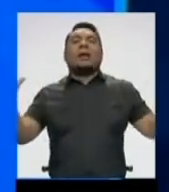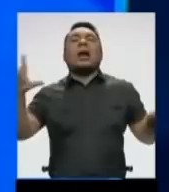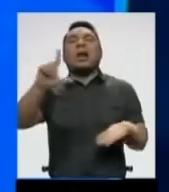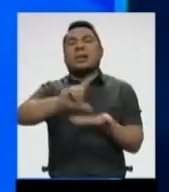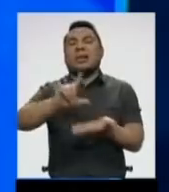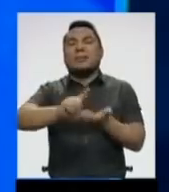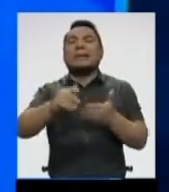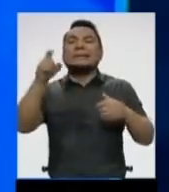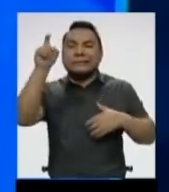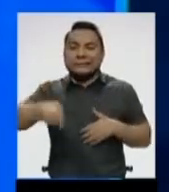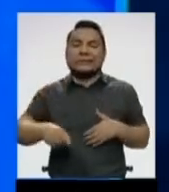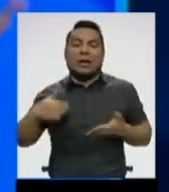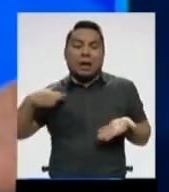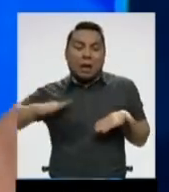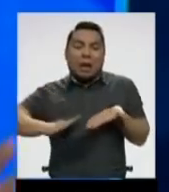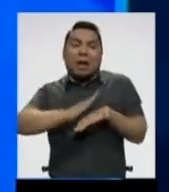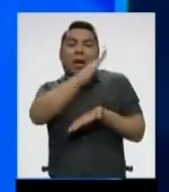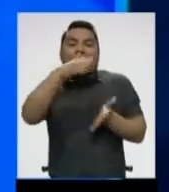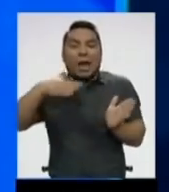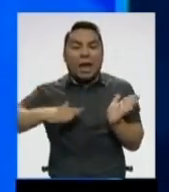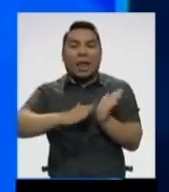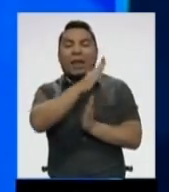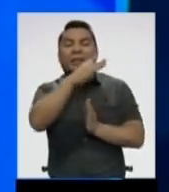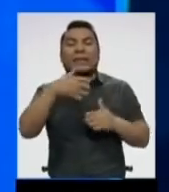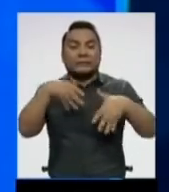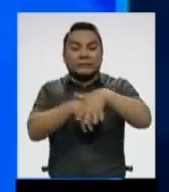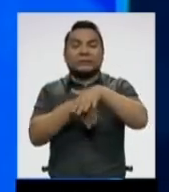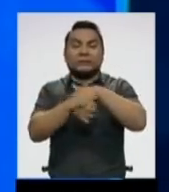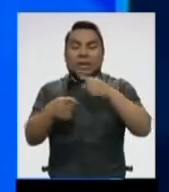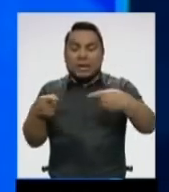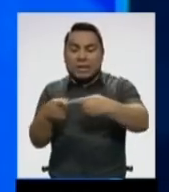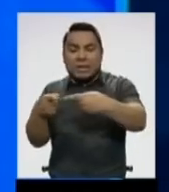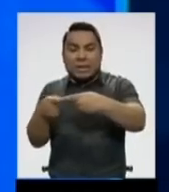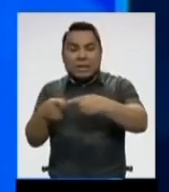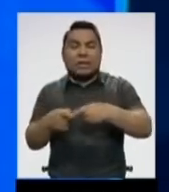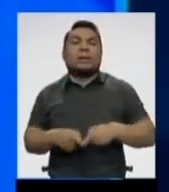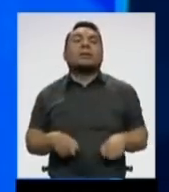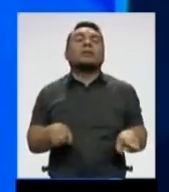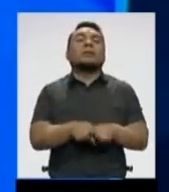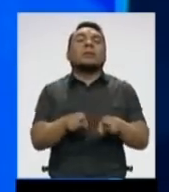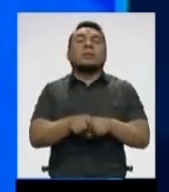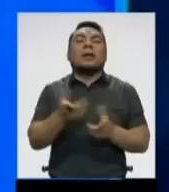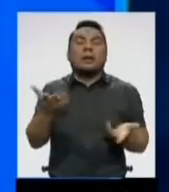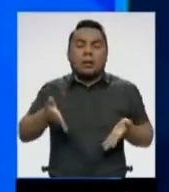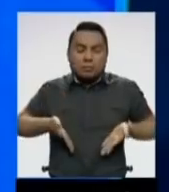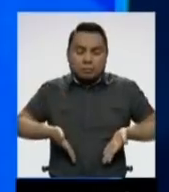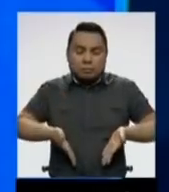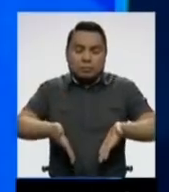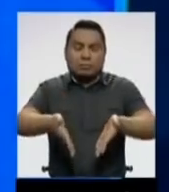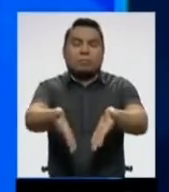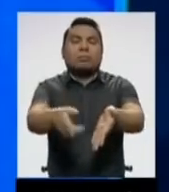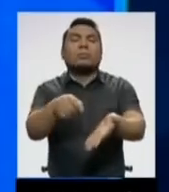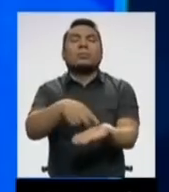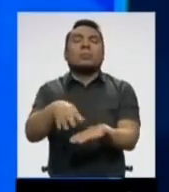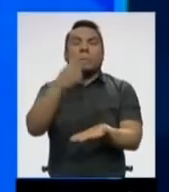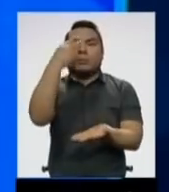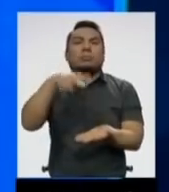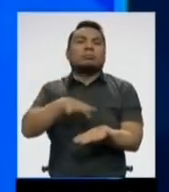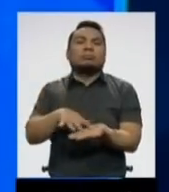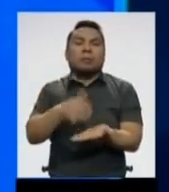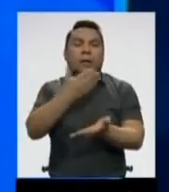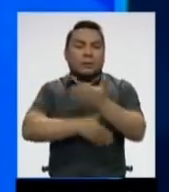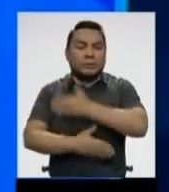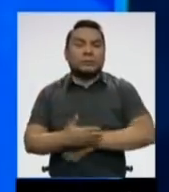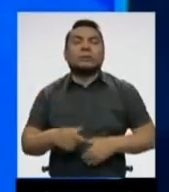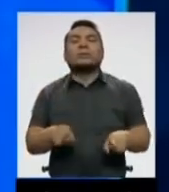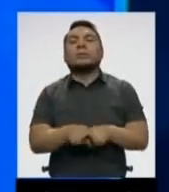tener rampas de accesibilidad en las esquinas, martillos para las personas de discapacidad, pero también tenemos